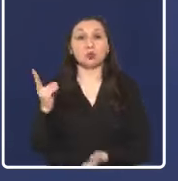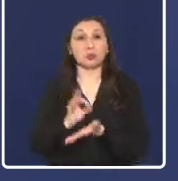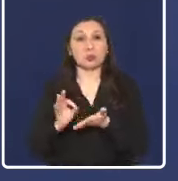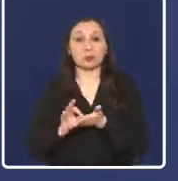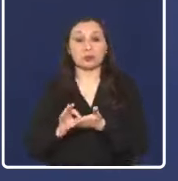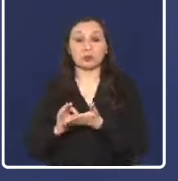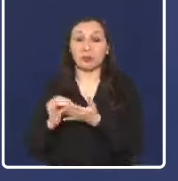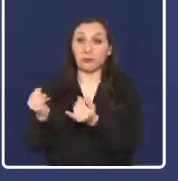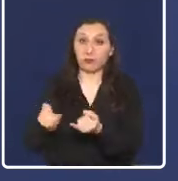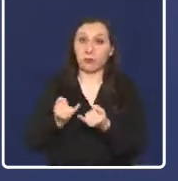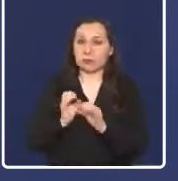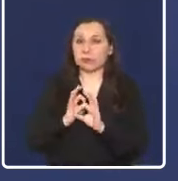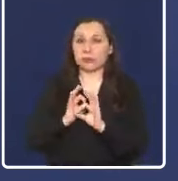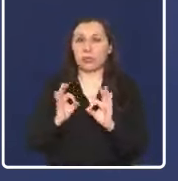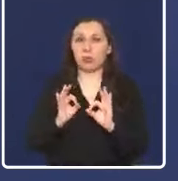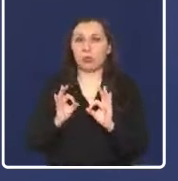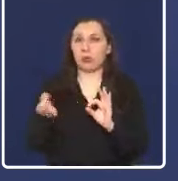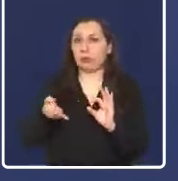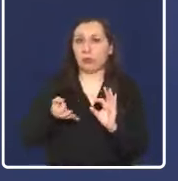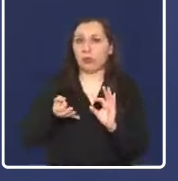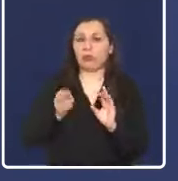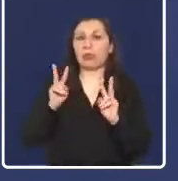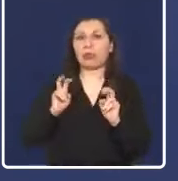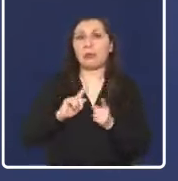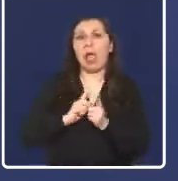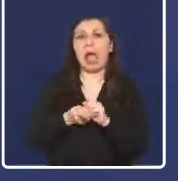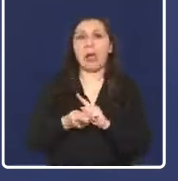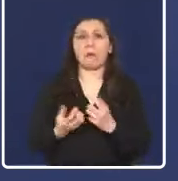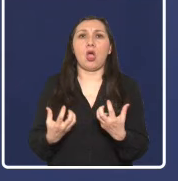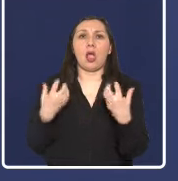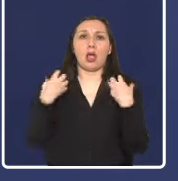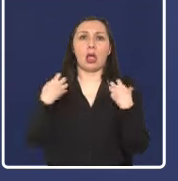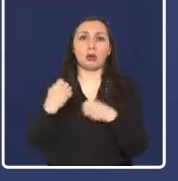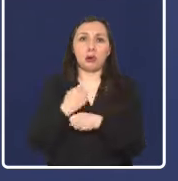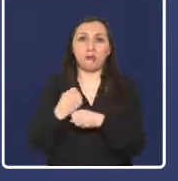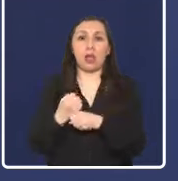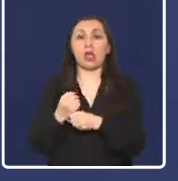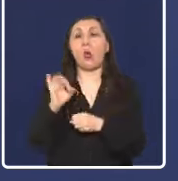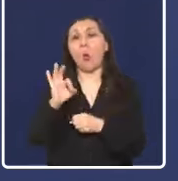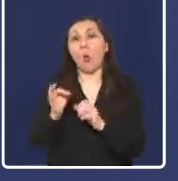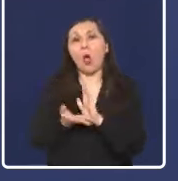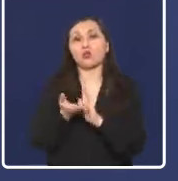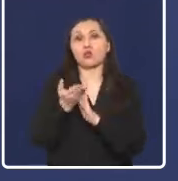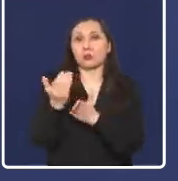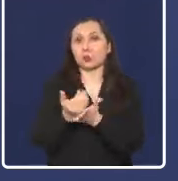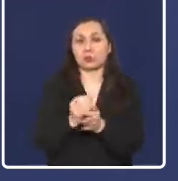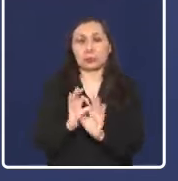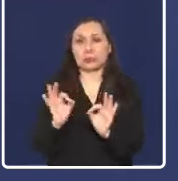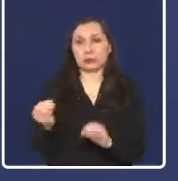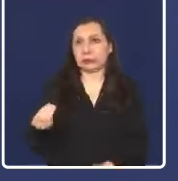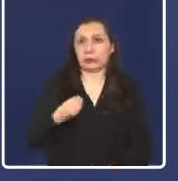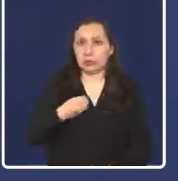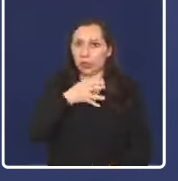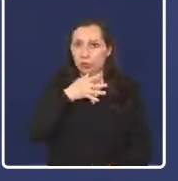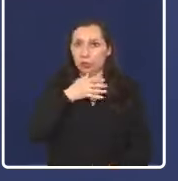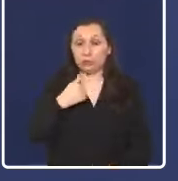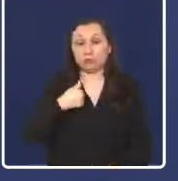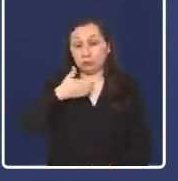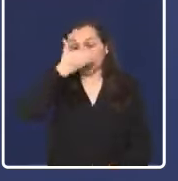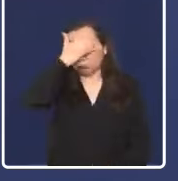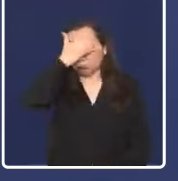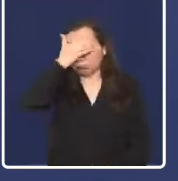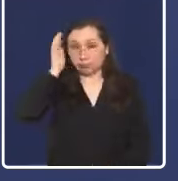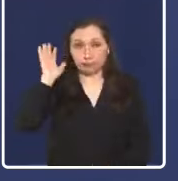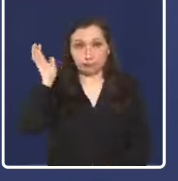no me entregó ninguna información respecto de cambio de cargo ni de aumento de sueldo. Ninguna. Yo